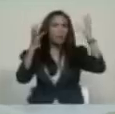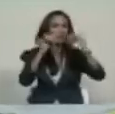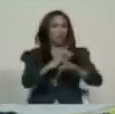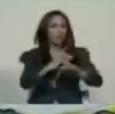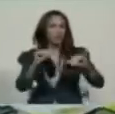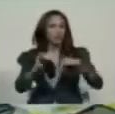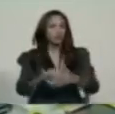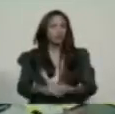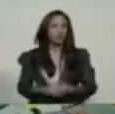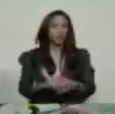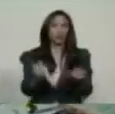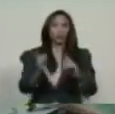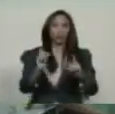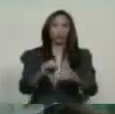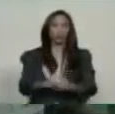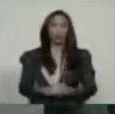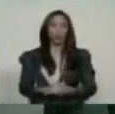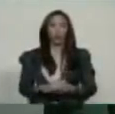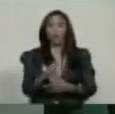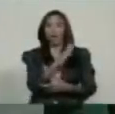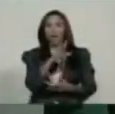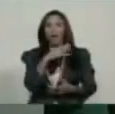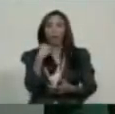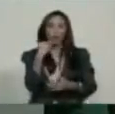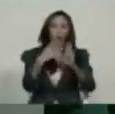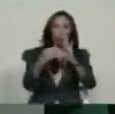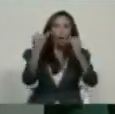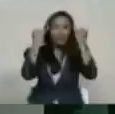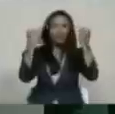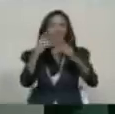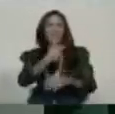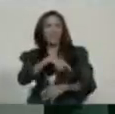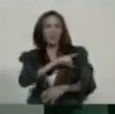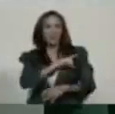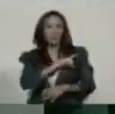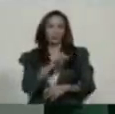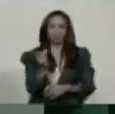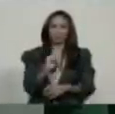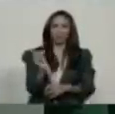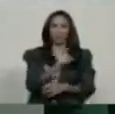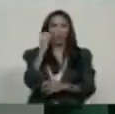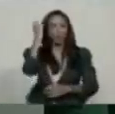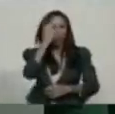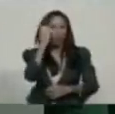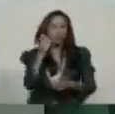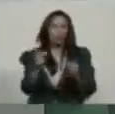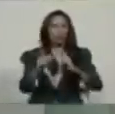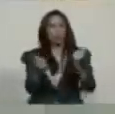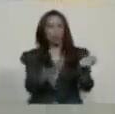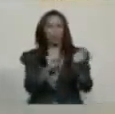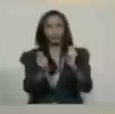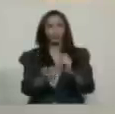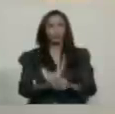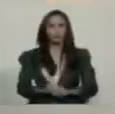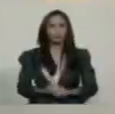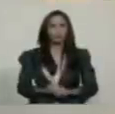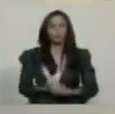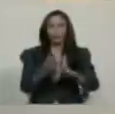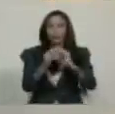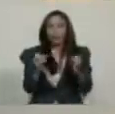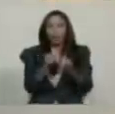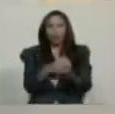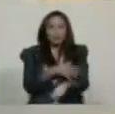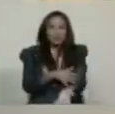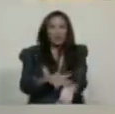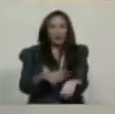cultura libresca, europeísta, no. Lo estábamos debatiendo ahorita. Viene de la sangre, de la pasión,